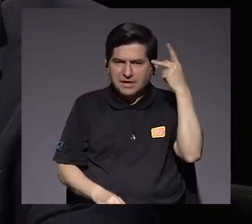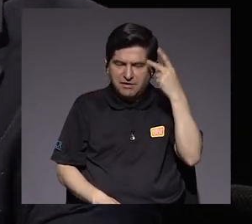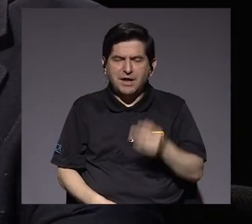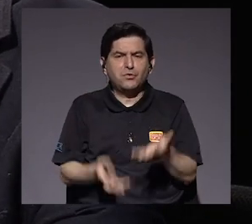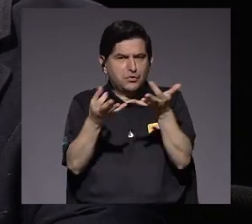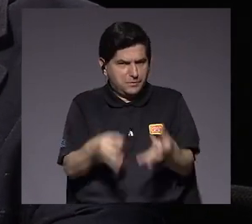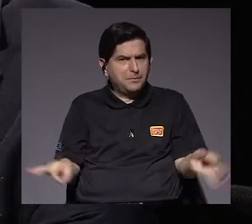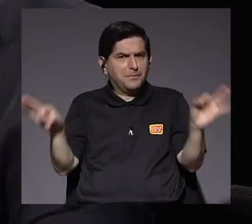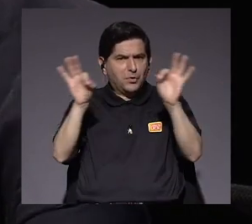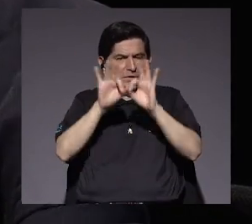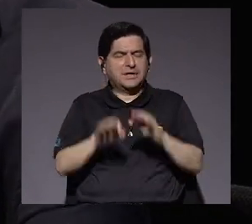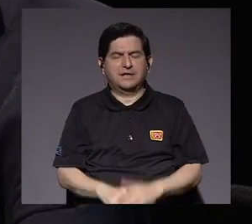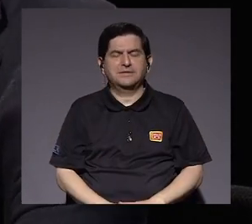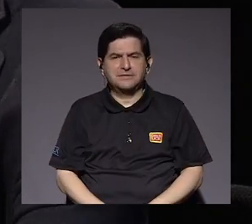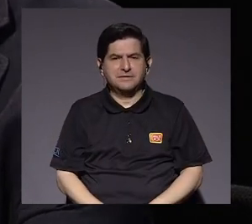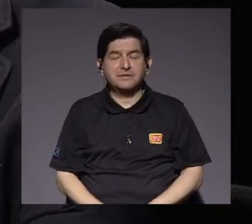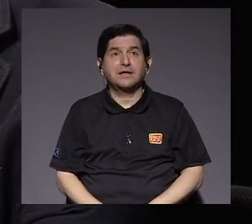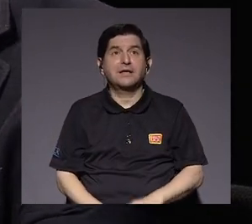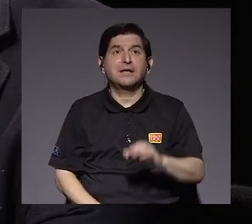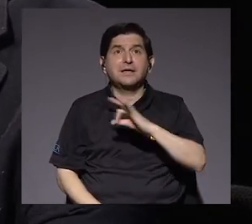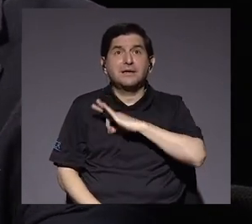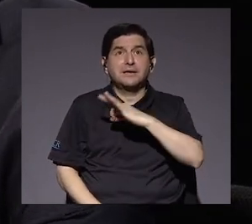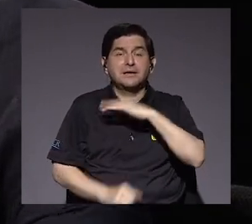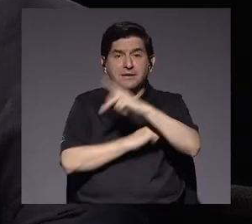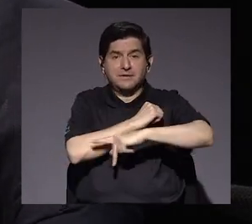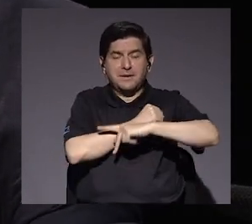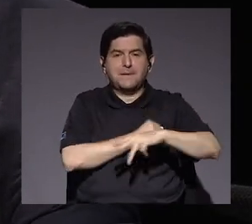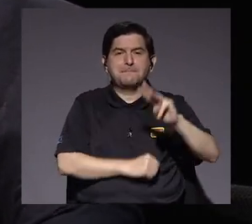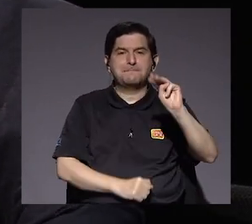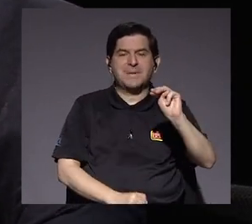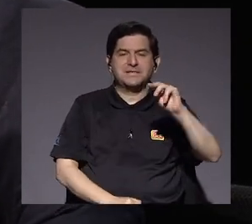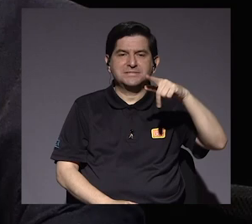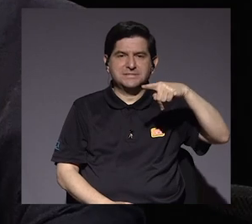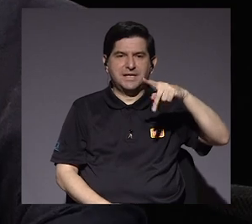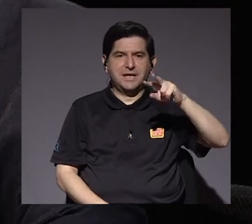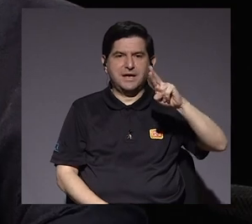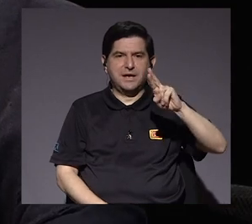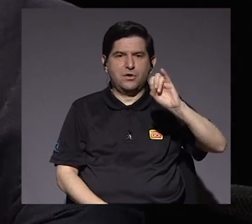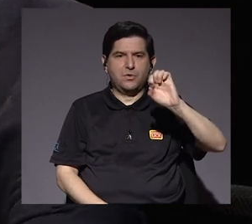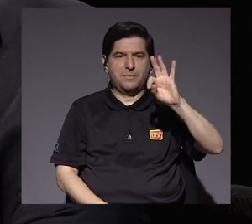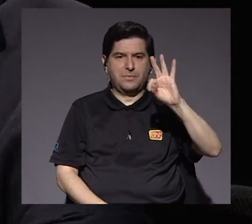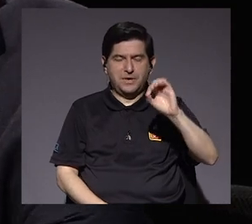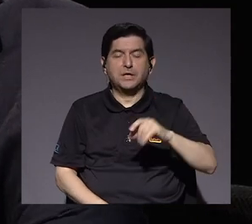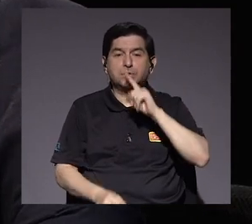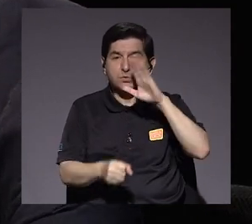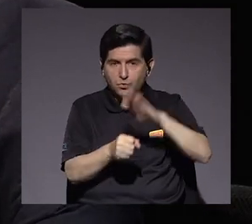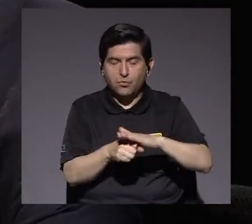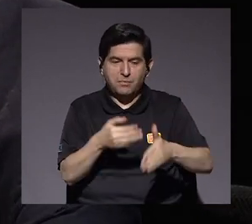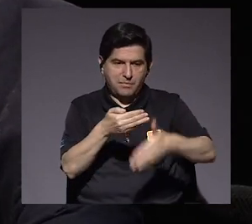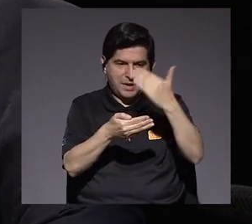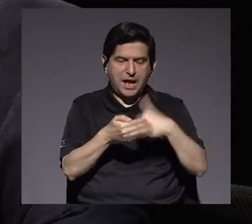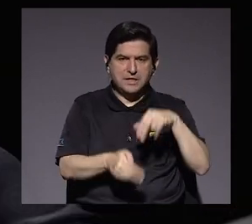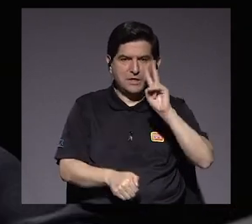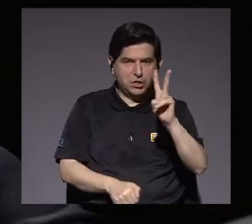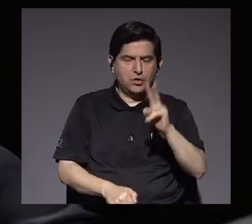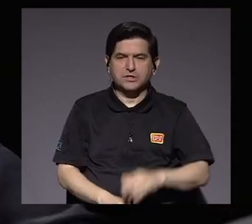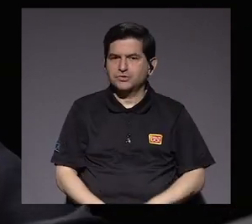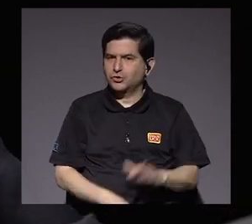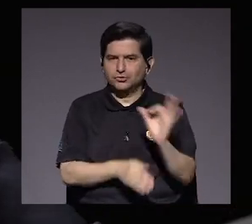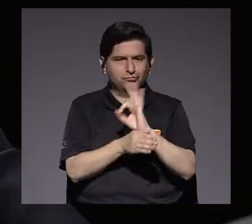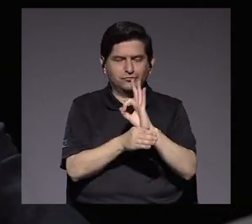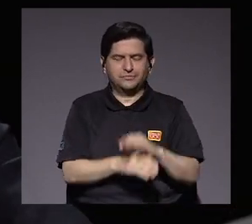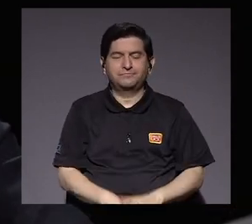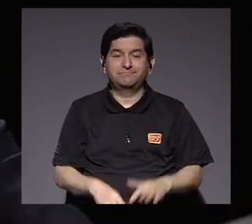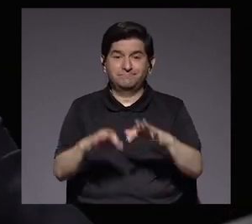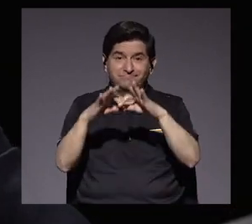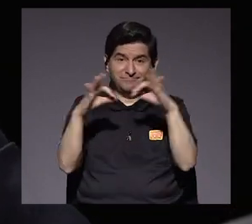de muchísimo calado, y ojalá, por el bien del país, que don Marcelo Prieto lo cumpla, porque los dos anteriores sucumbieron.